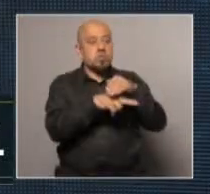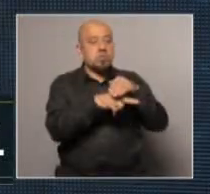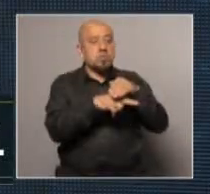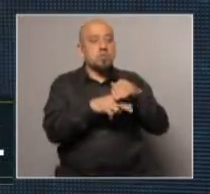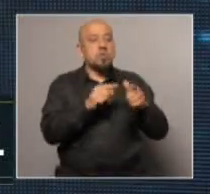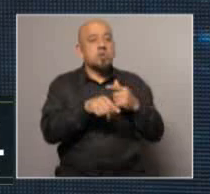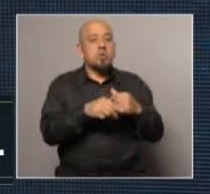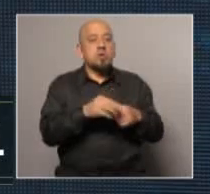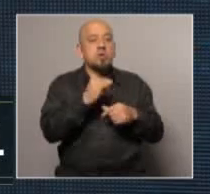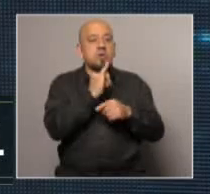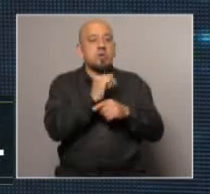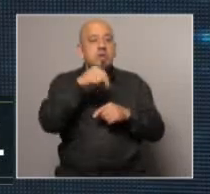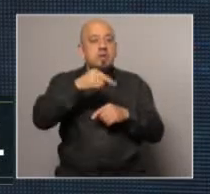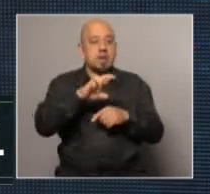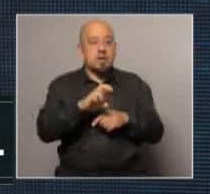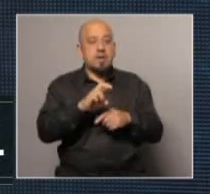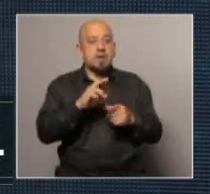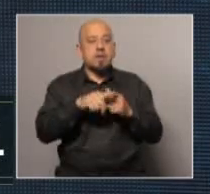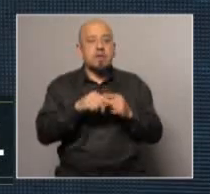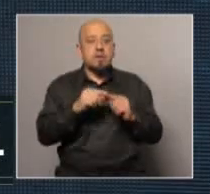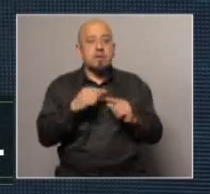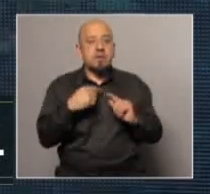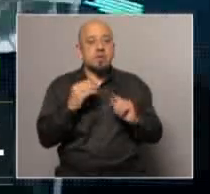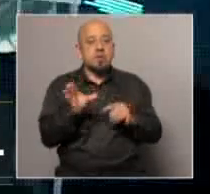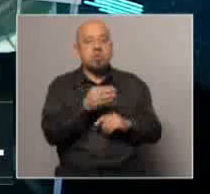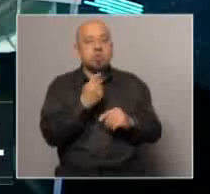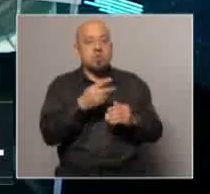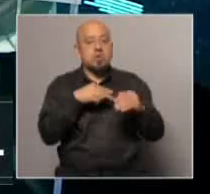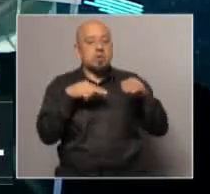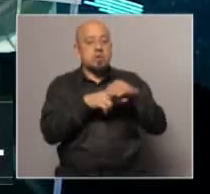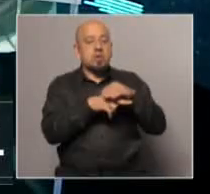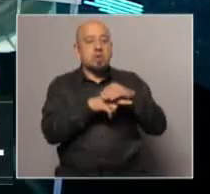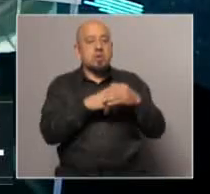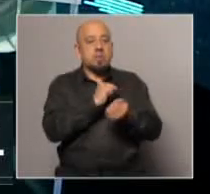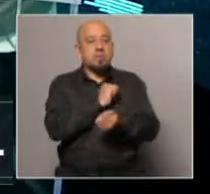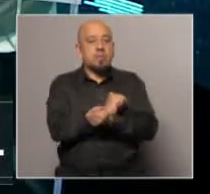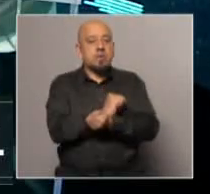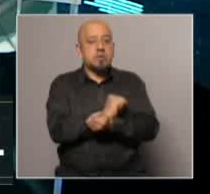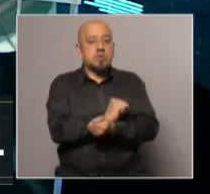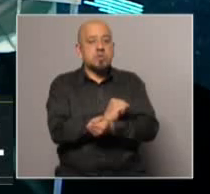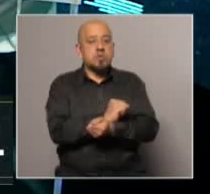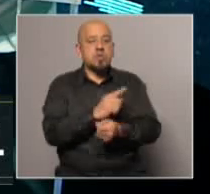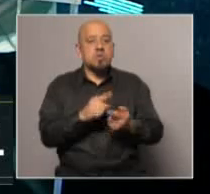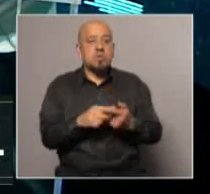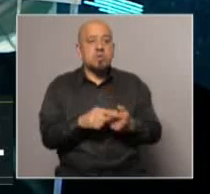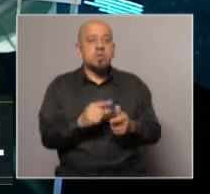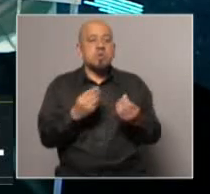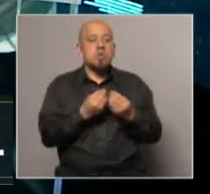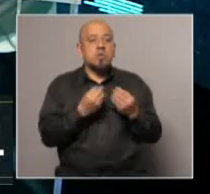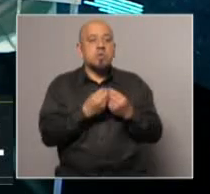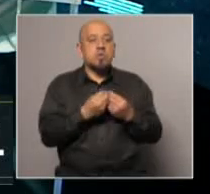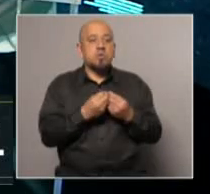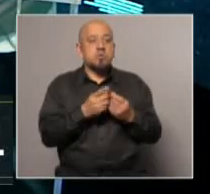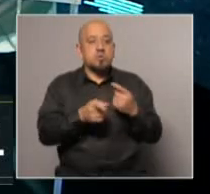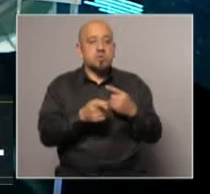en el Instituto Nacional de Rehabilitación. Están todos internados compulsivamente, están presos, y muchos de ellos